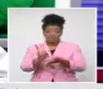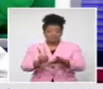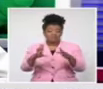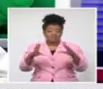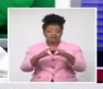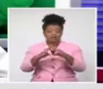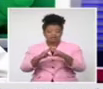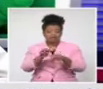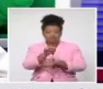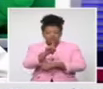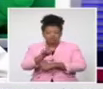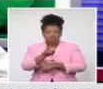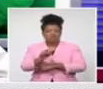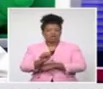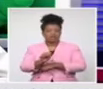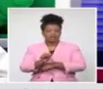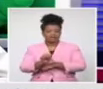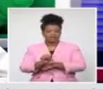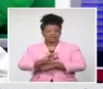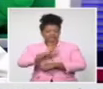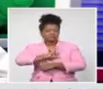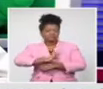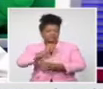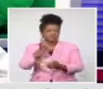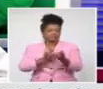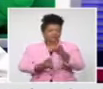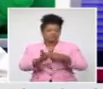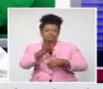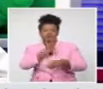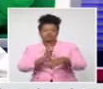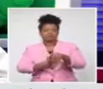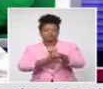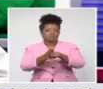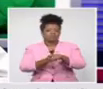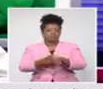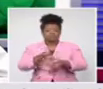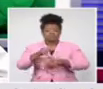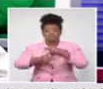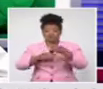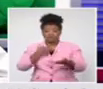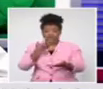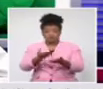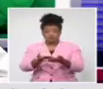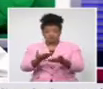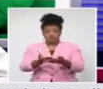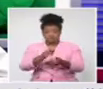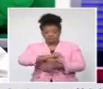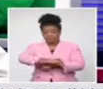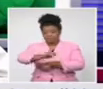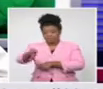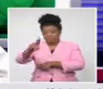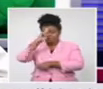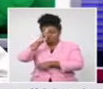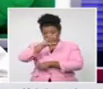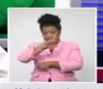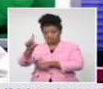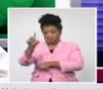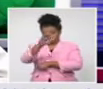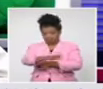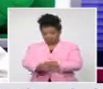de la familia. Se hizo el diagnóstico con test de antígenos, se ingresó, se confirmó